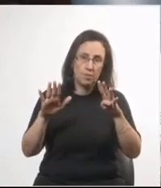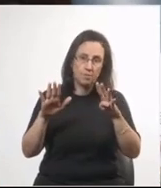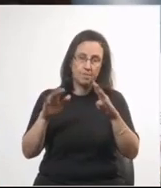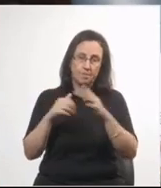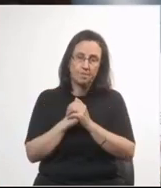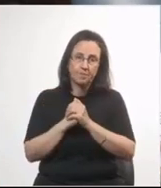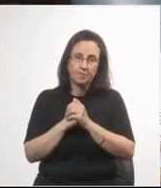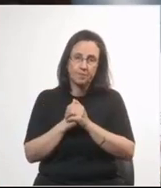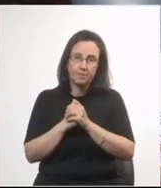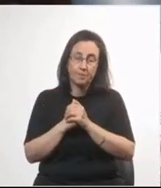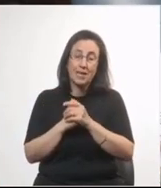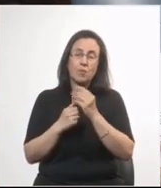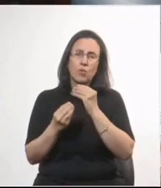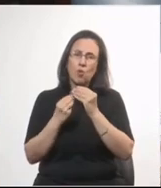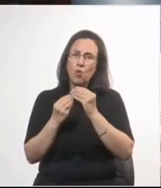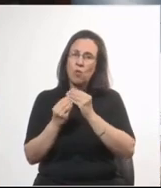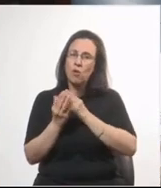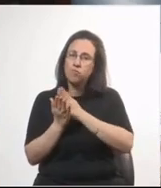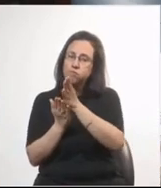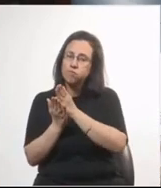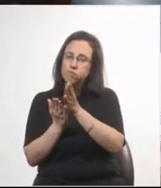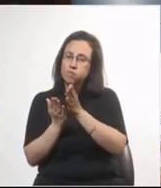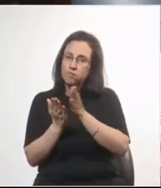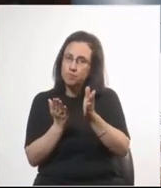pero ¿cómo se repartió la torta?